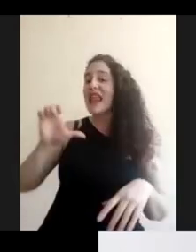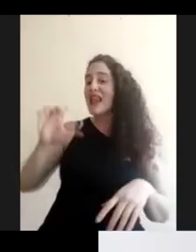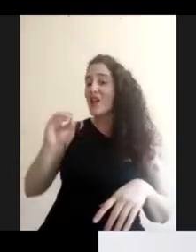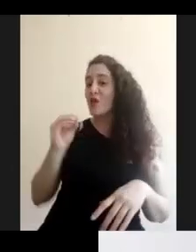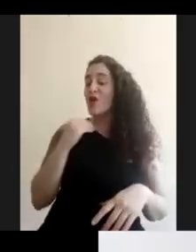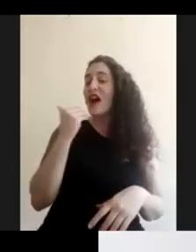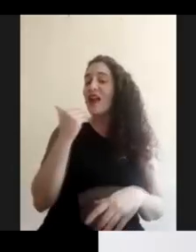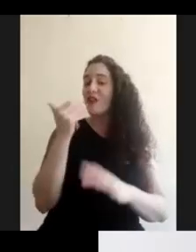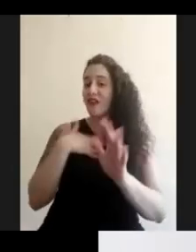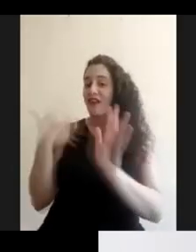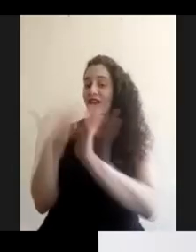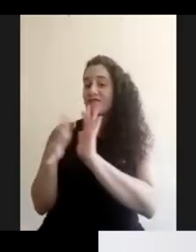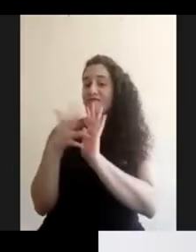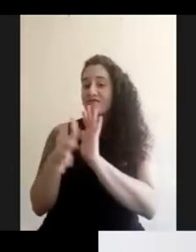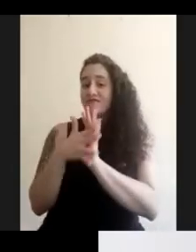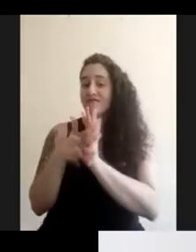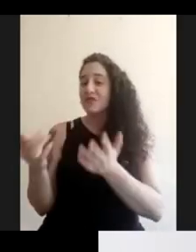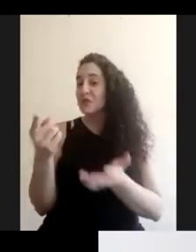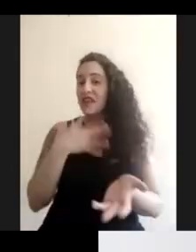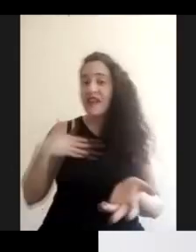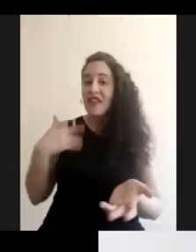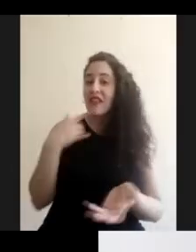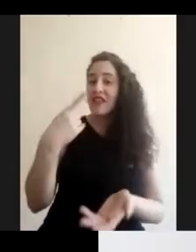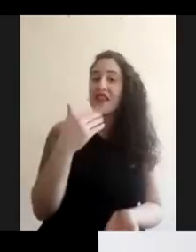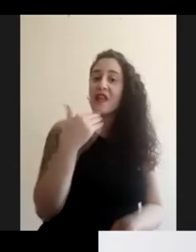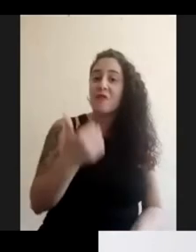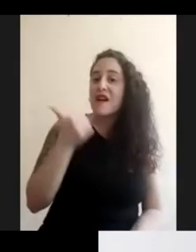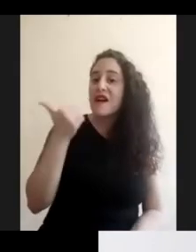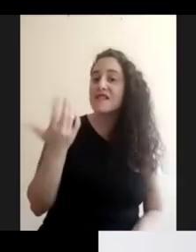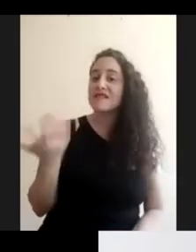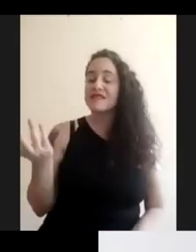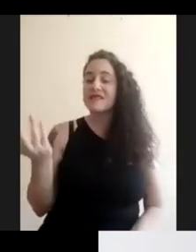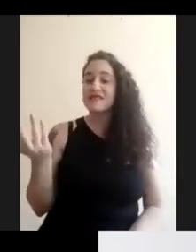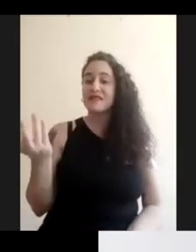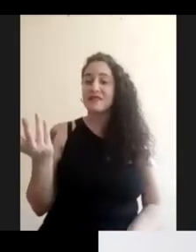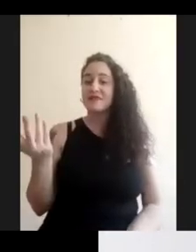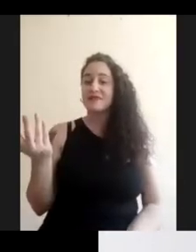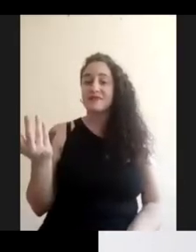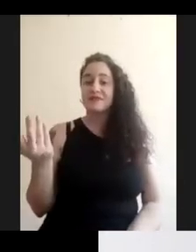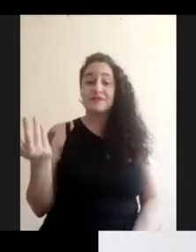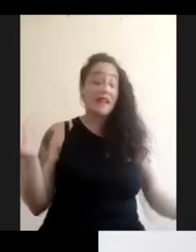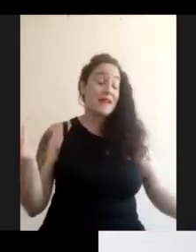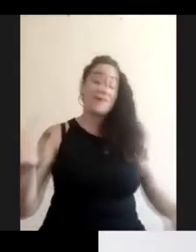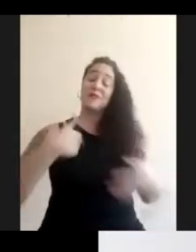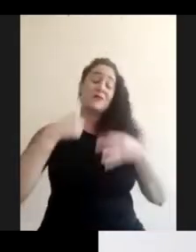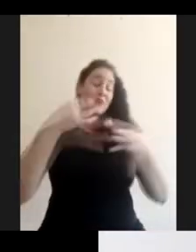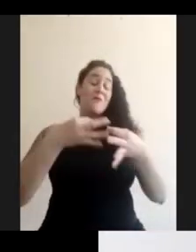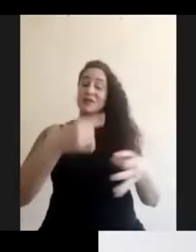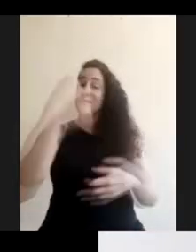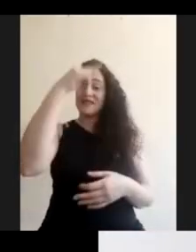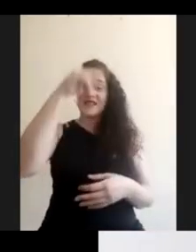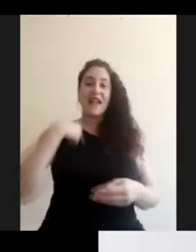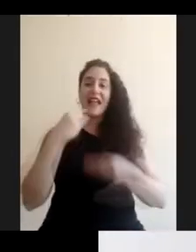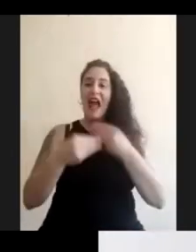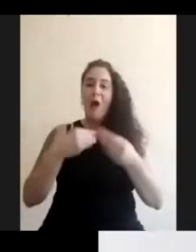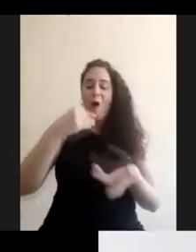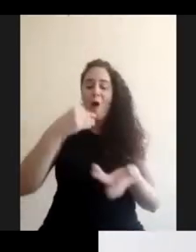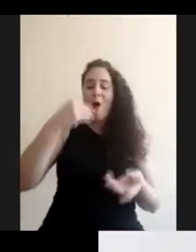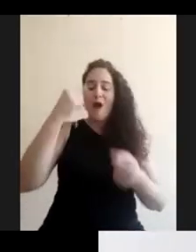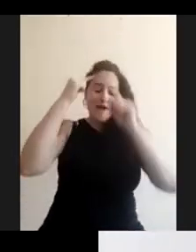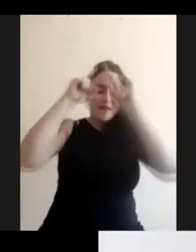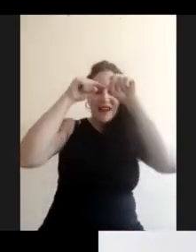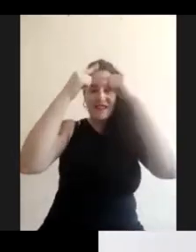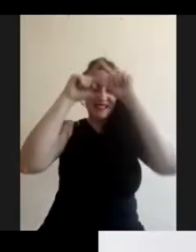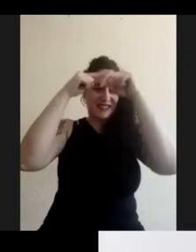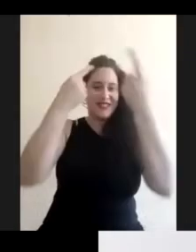¿algo que tú quieras aportar en esta...? Pues yo, como siempre, sabes que hago mi reflexión personal. En